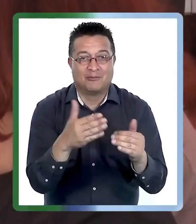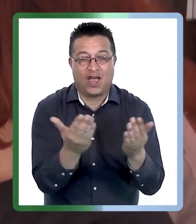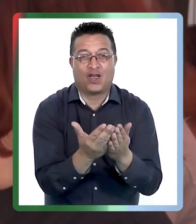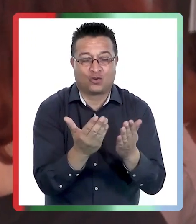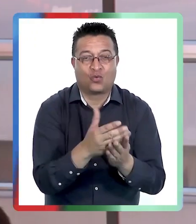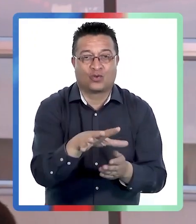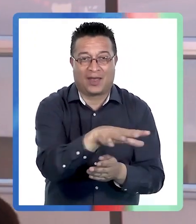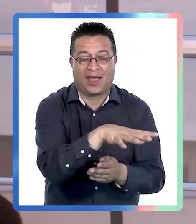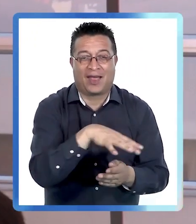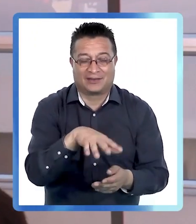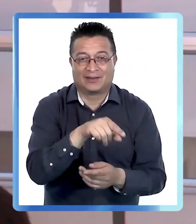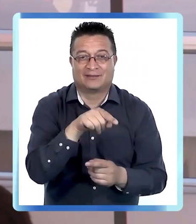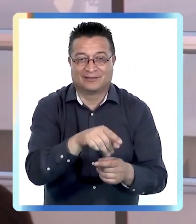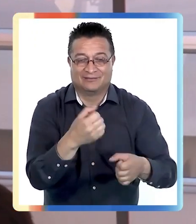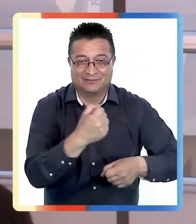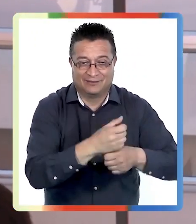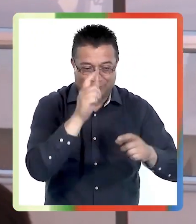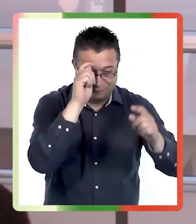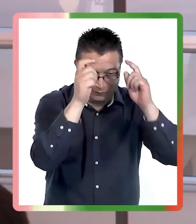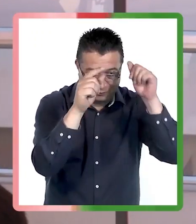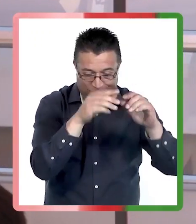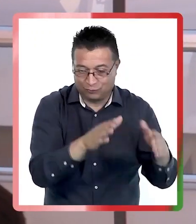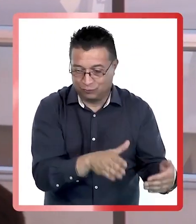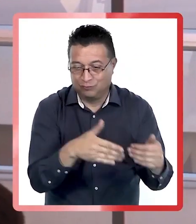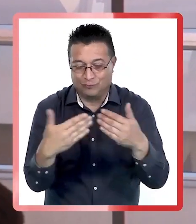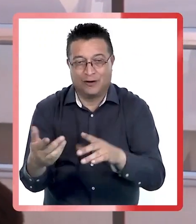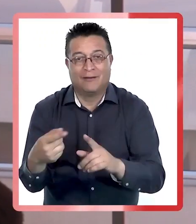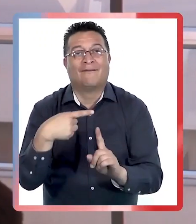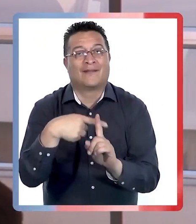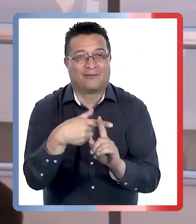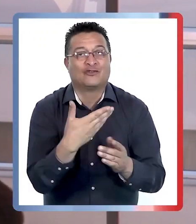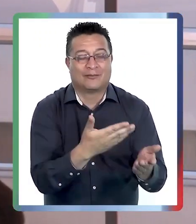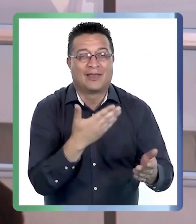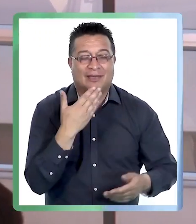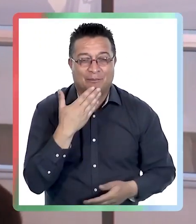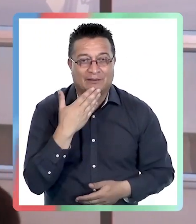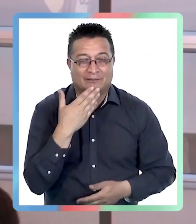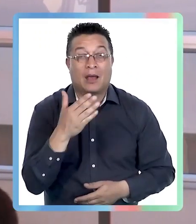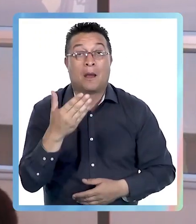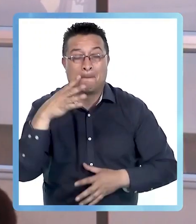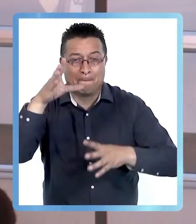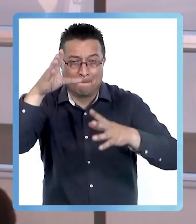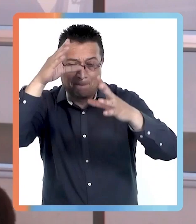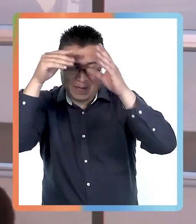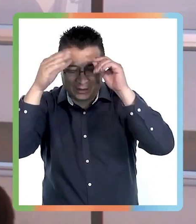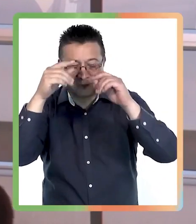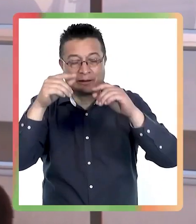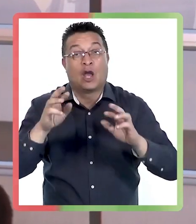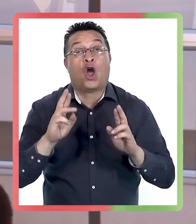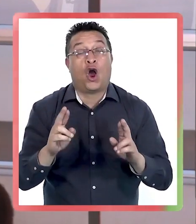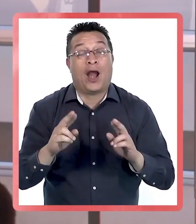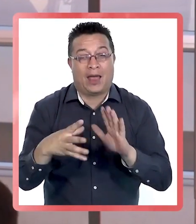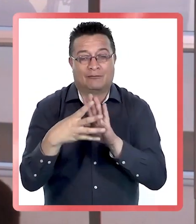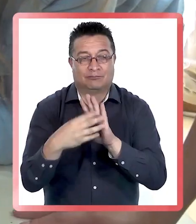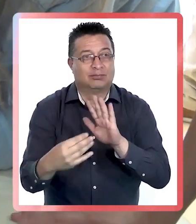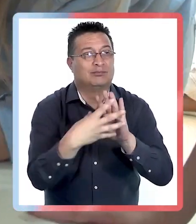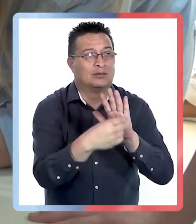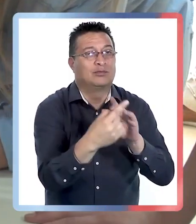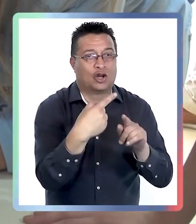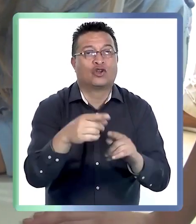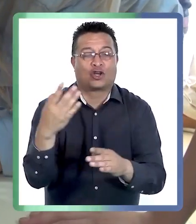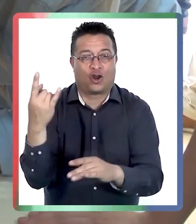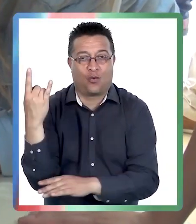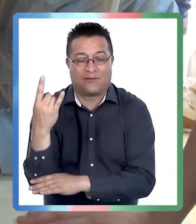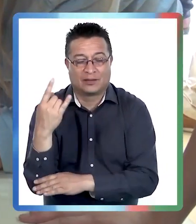también los mismos estudiantes de Maker Box que idearon y realizaron estos materiales la experiencia que esperan se